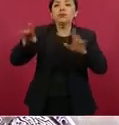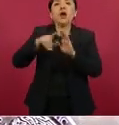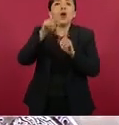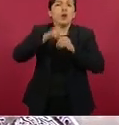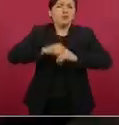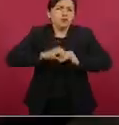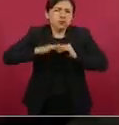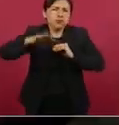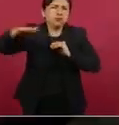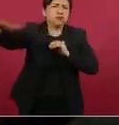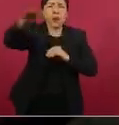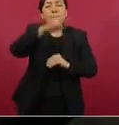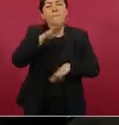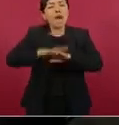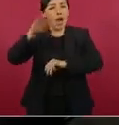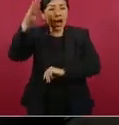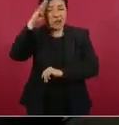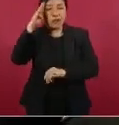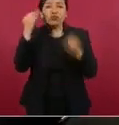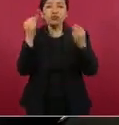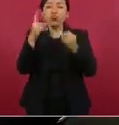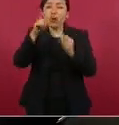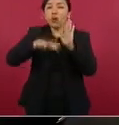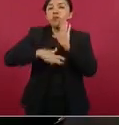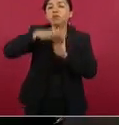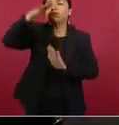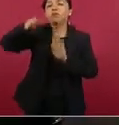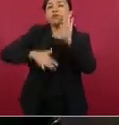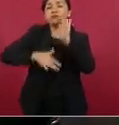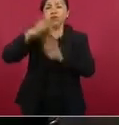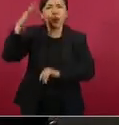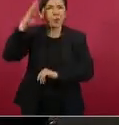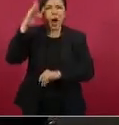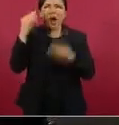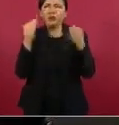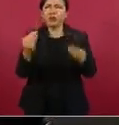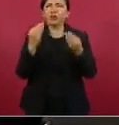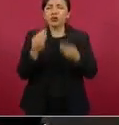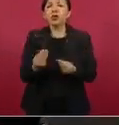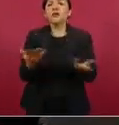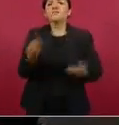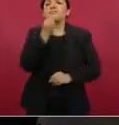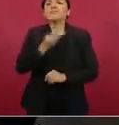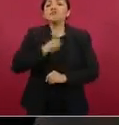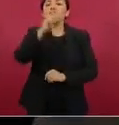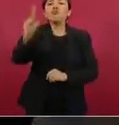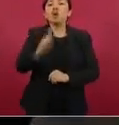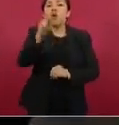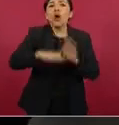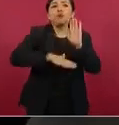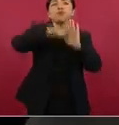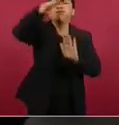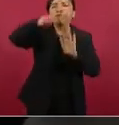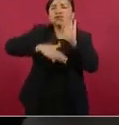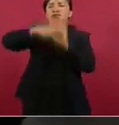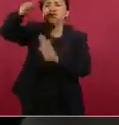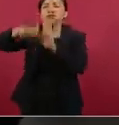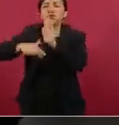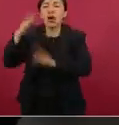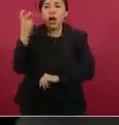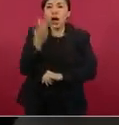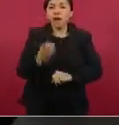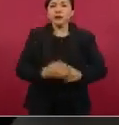de manera exagerada, en grandes volúmenes, y a inundar los pueblos. ¿Y por